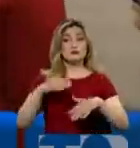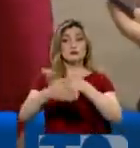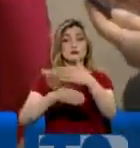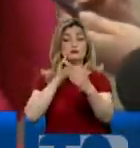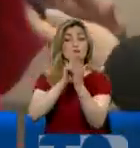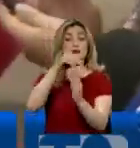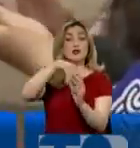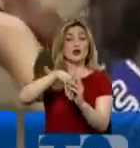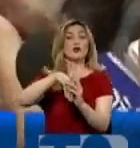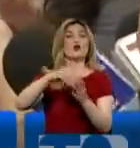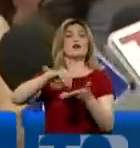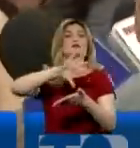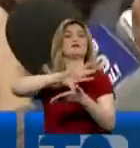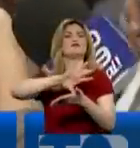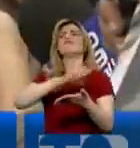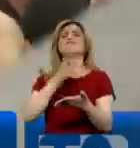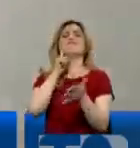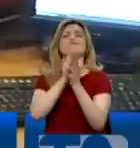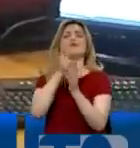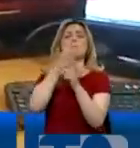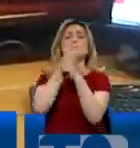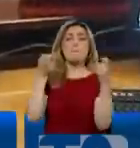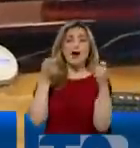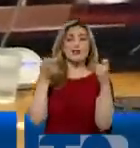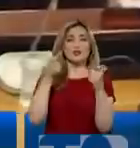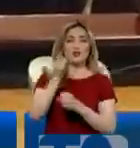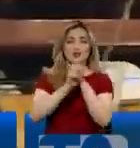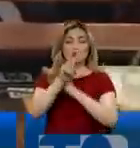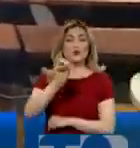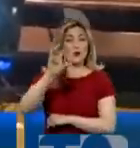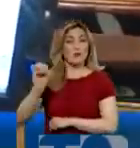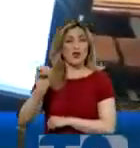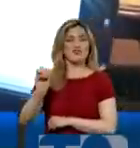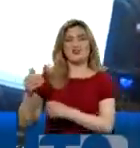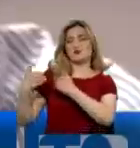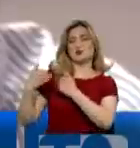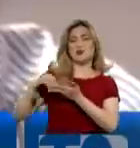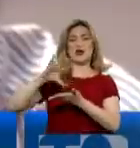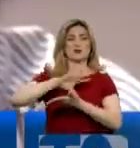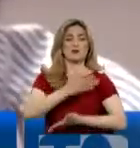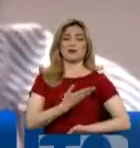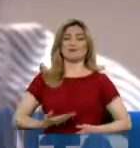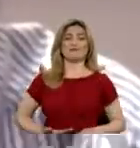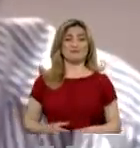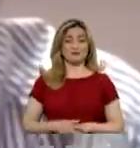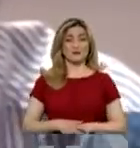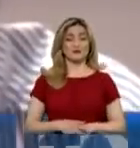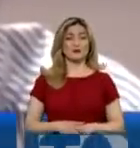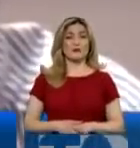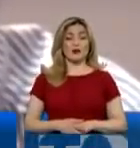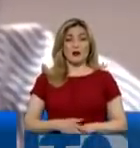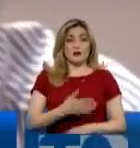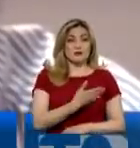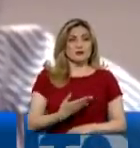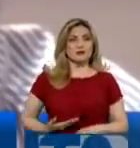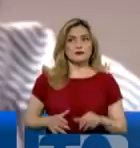dentro de la asamblea que fue presentado en marzo de este año y que sigue en manos del presidente de la asamblea con soso que el presidente de la asamblea